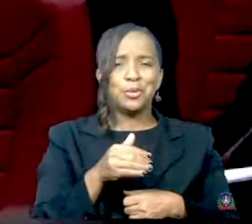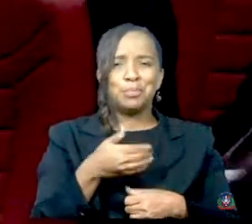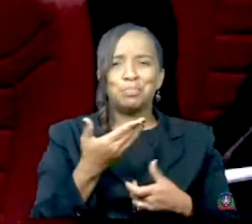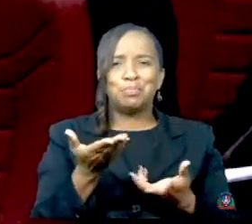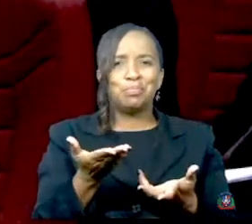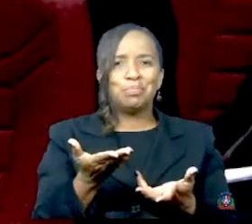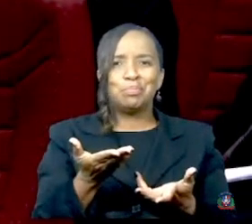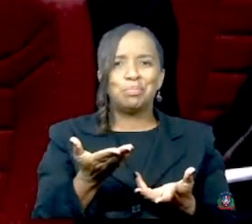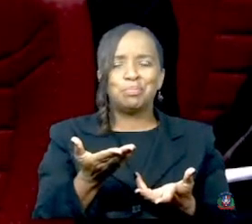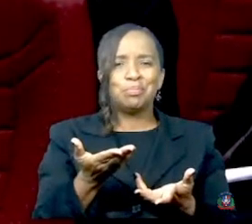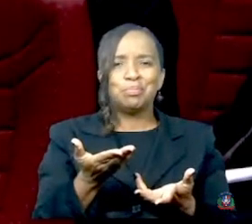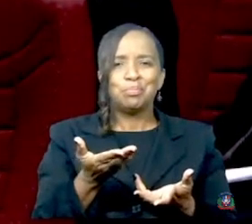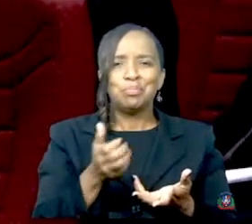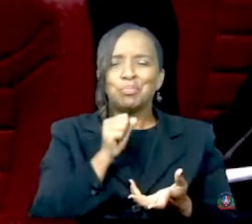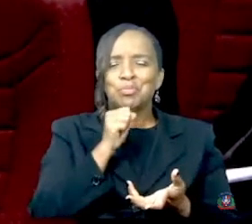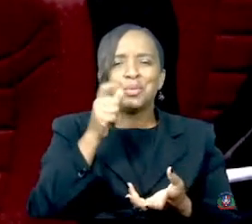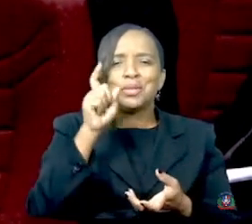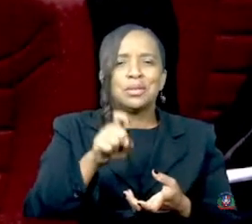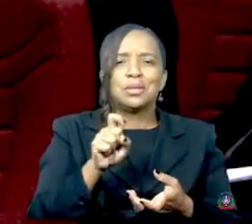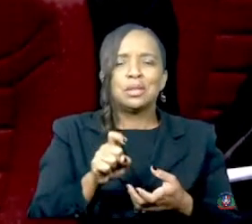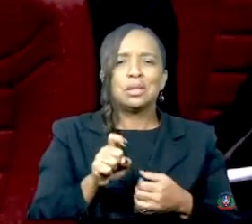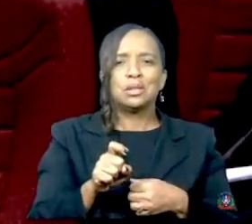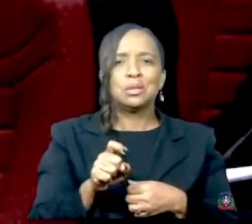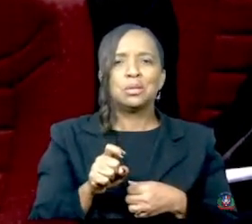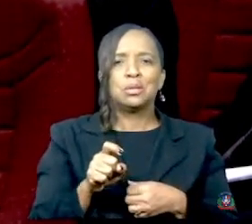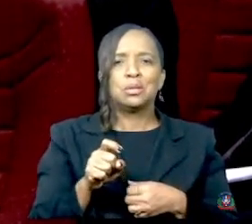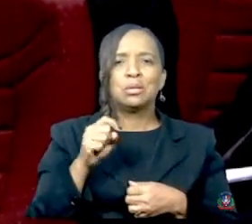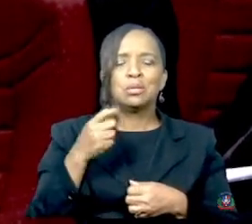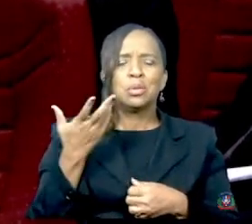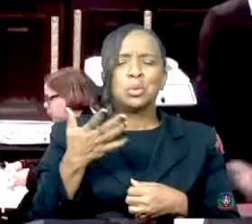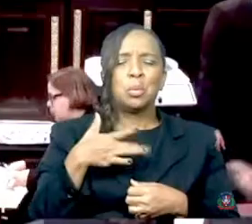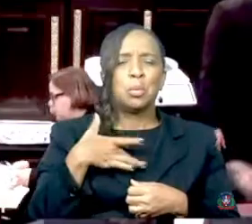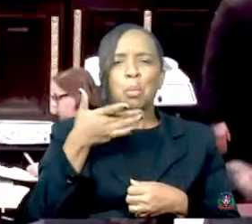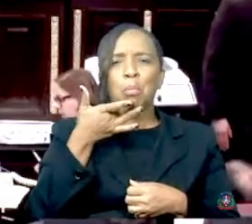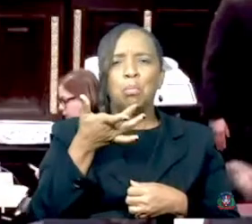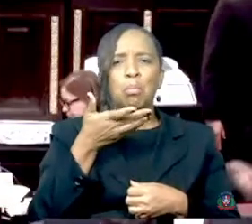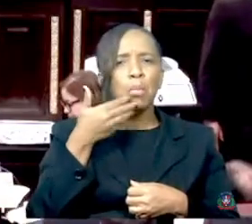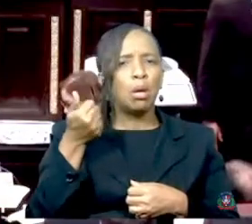de un teatro que ya está montado. Muchas gracias, señor asambleísta.